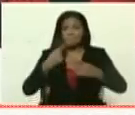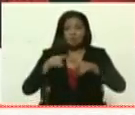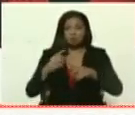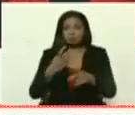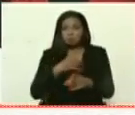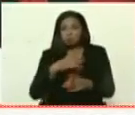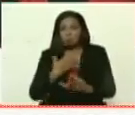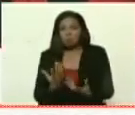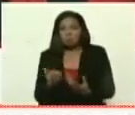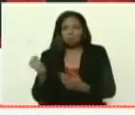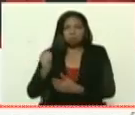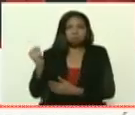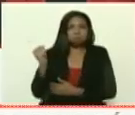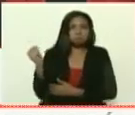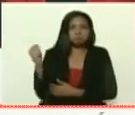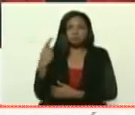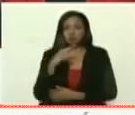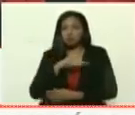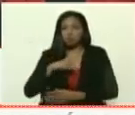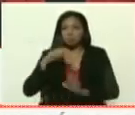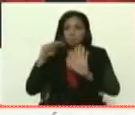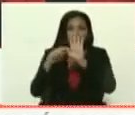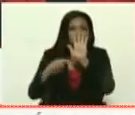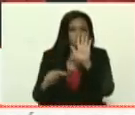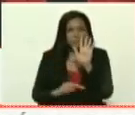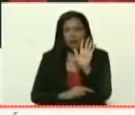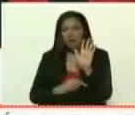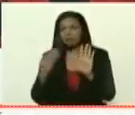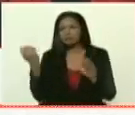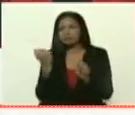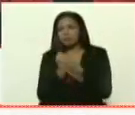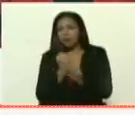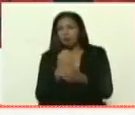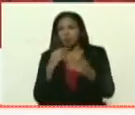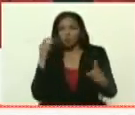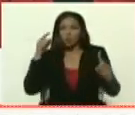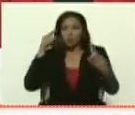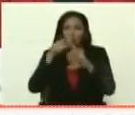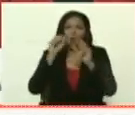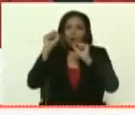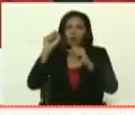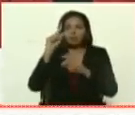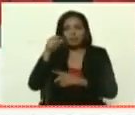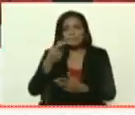metodología, agenda de trabajo y objetivos a lograr.